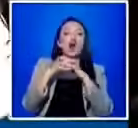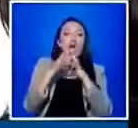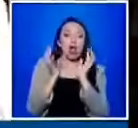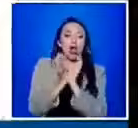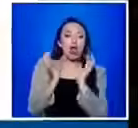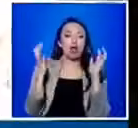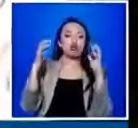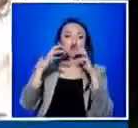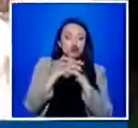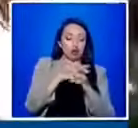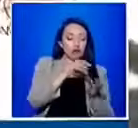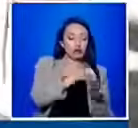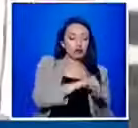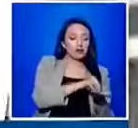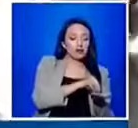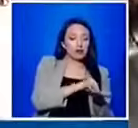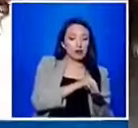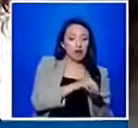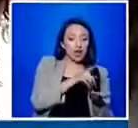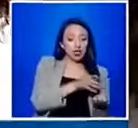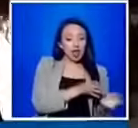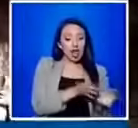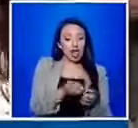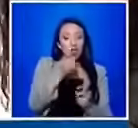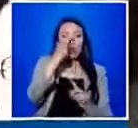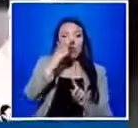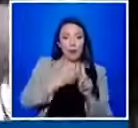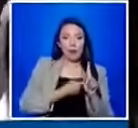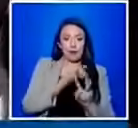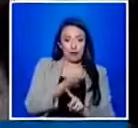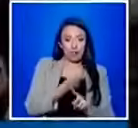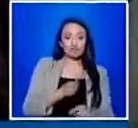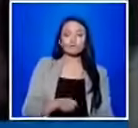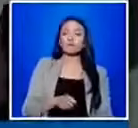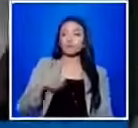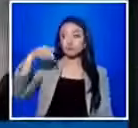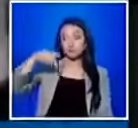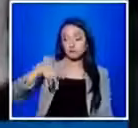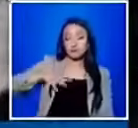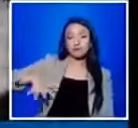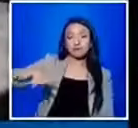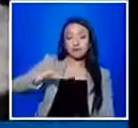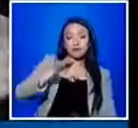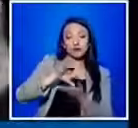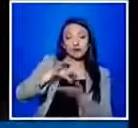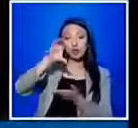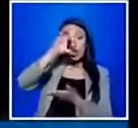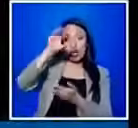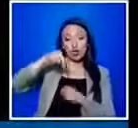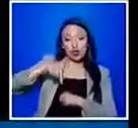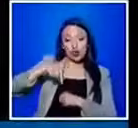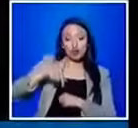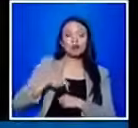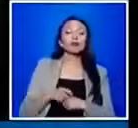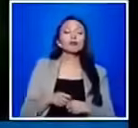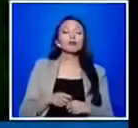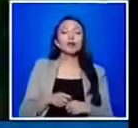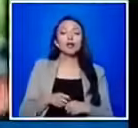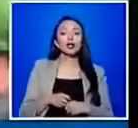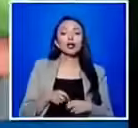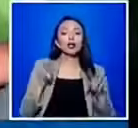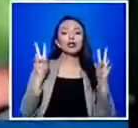demora 30 días y ya están cosechando. Pero quiero que tengan en cuenta algo muy importante aquí en el Colegio Johannes Kepler. Manejamos el tema